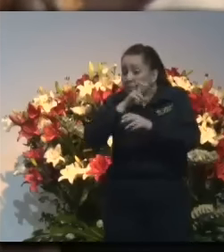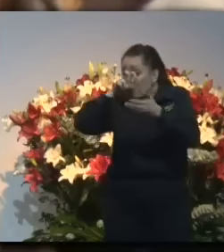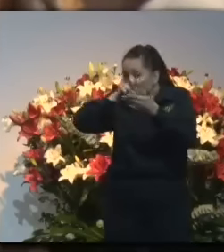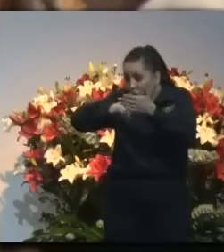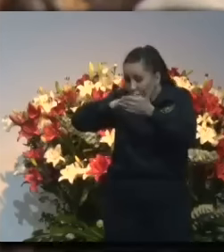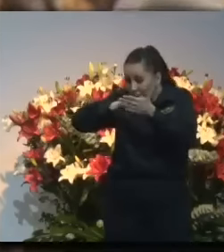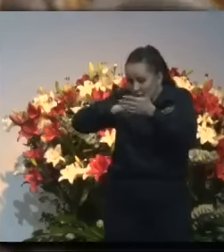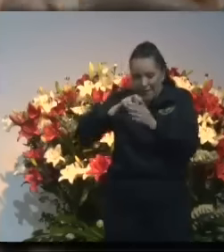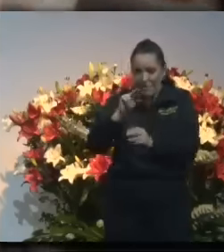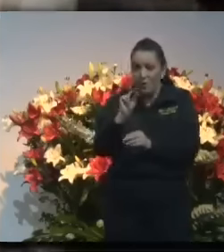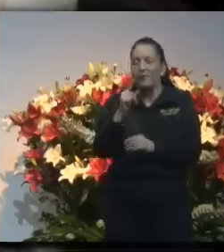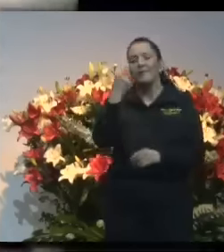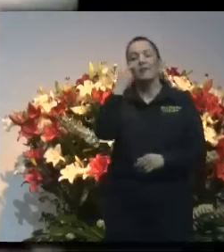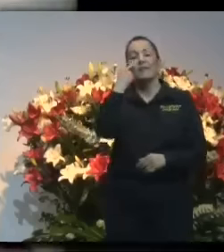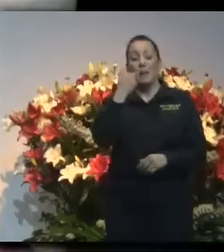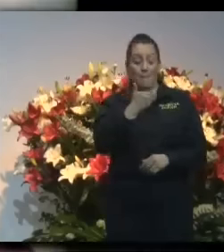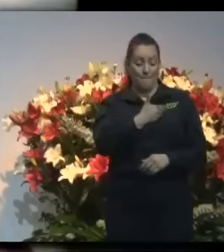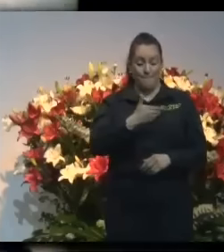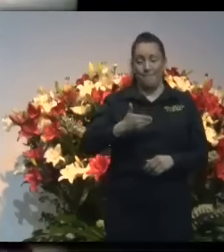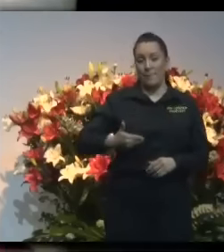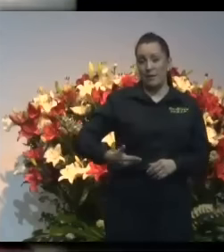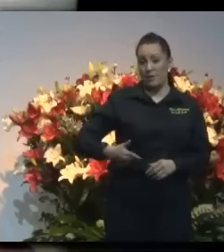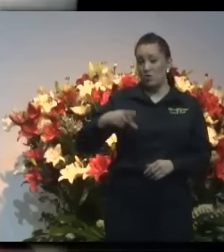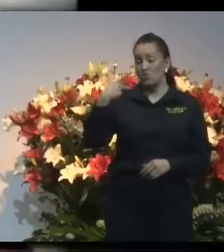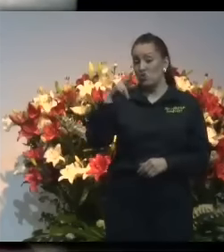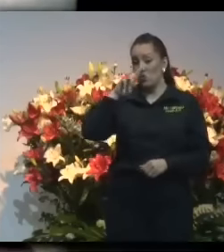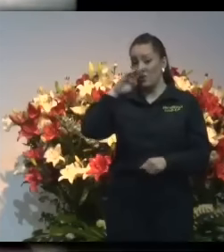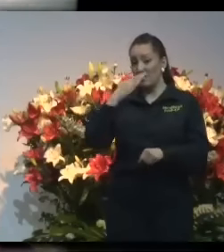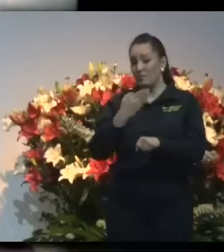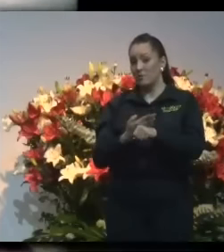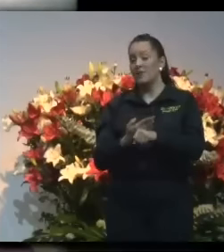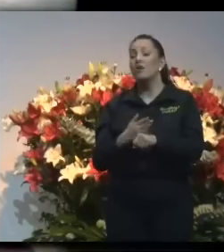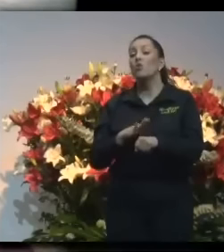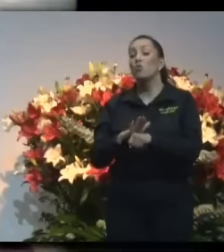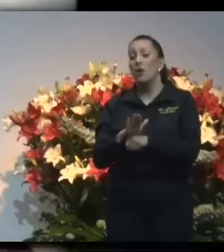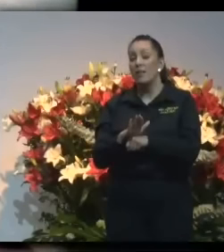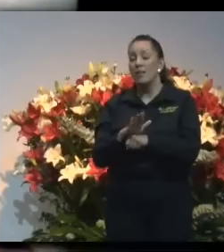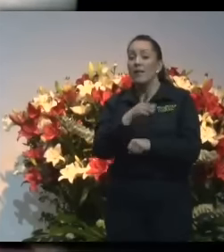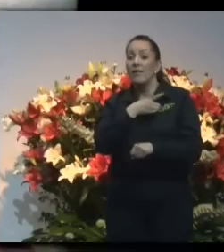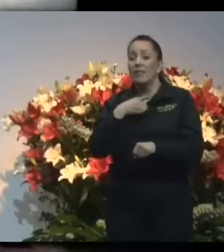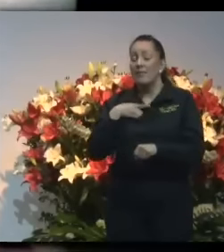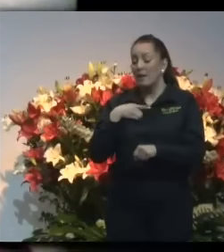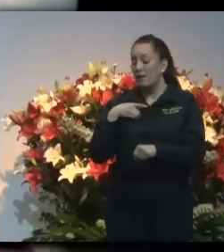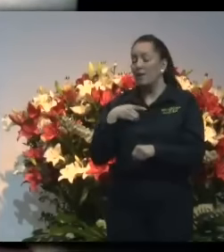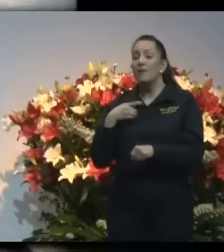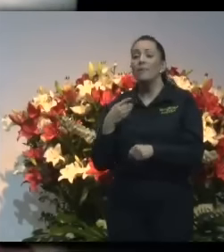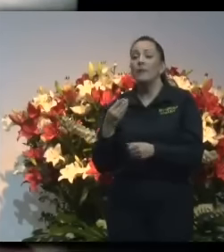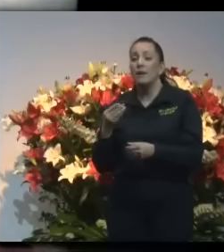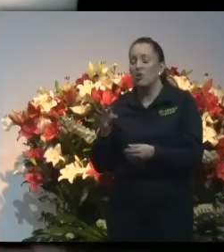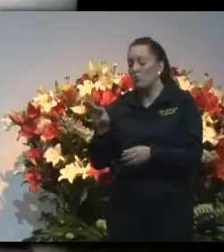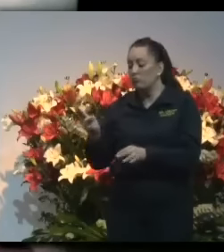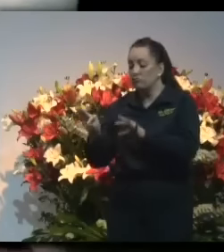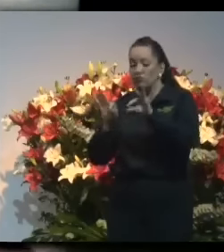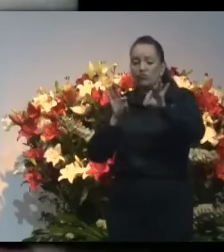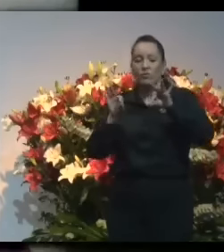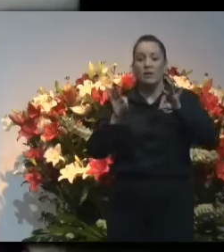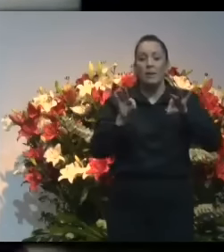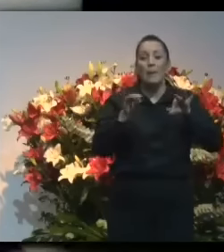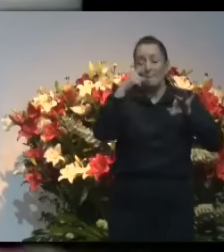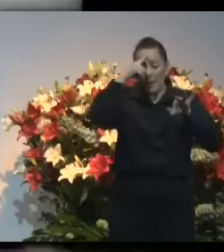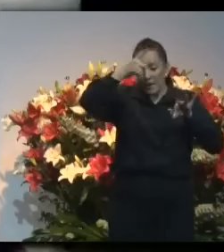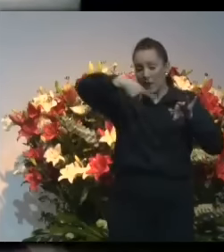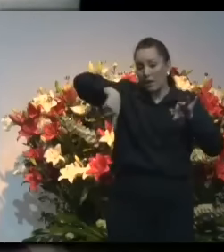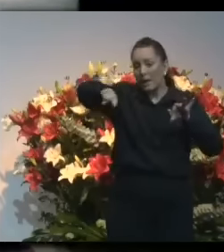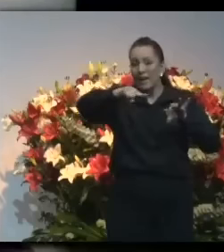presidente tiene la facultad de mandar una terna para elegir al ministro de la Corte. Es una facultad